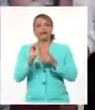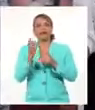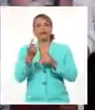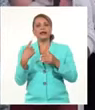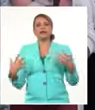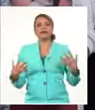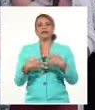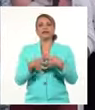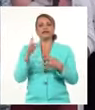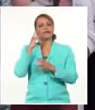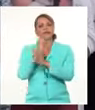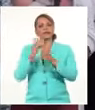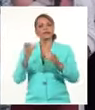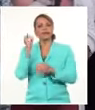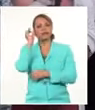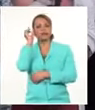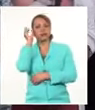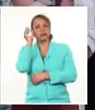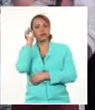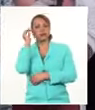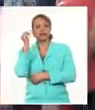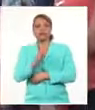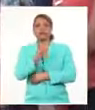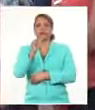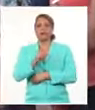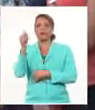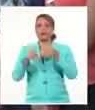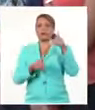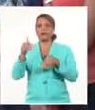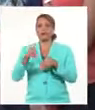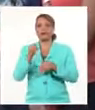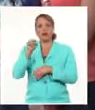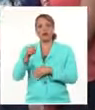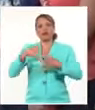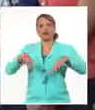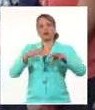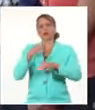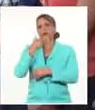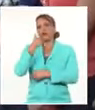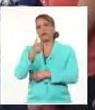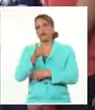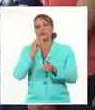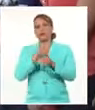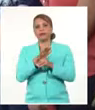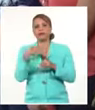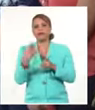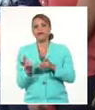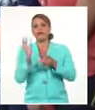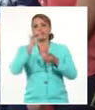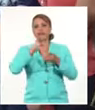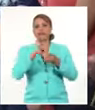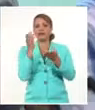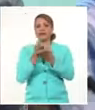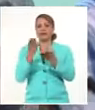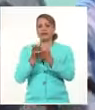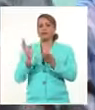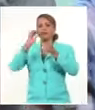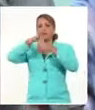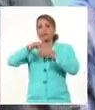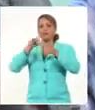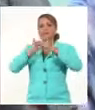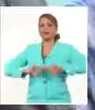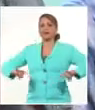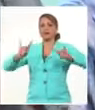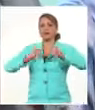la ciencia y la innovación. Los participantes aseguran que hoy se vive una mejor situación a partir de la inserción de estudiantes universitarios en